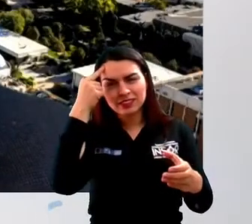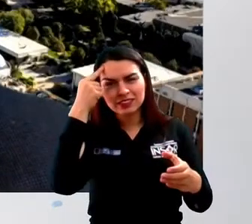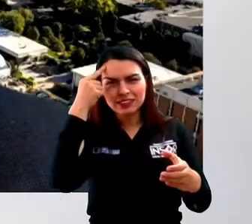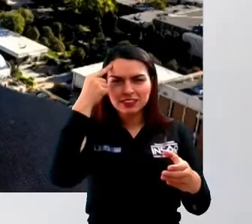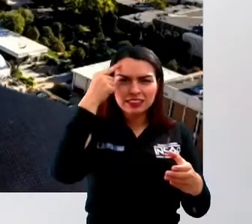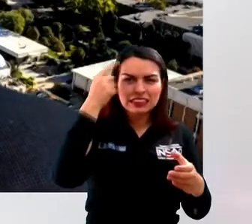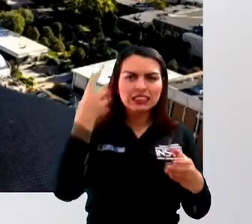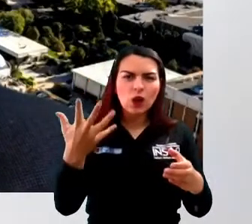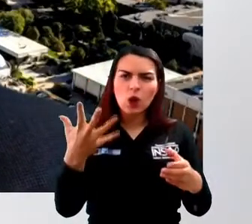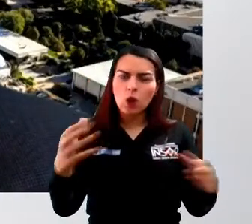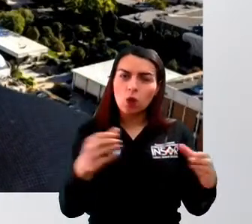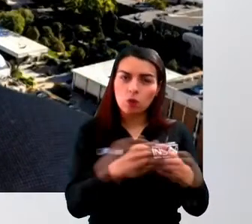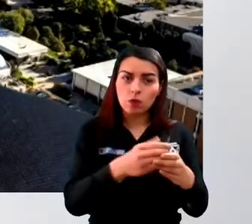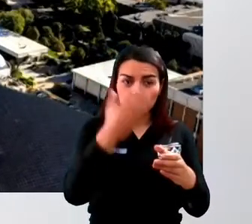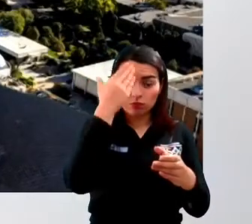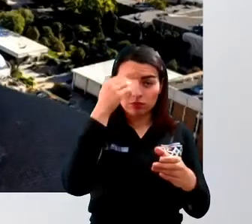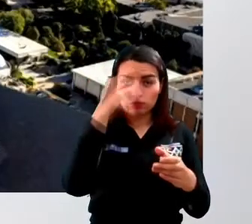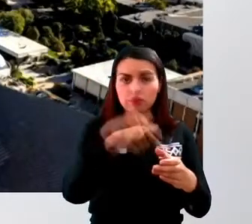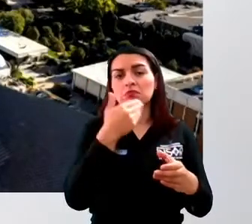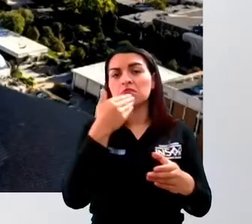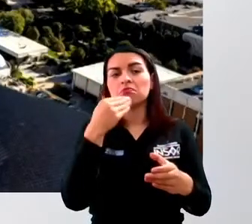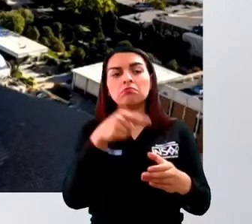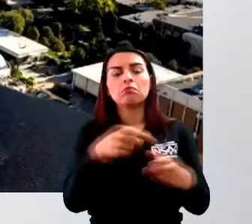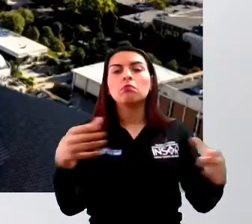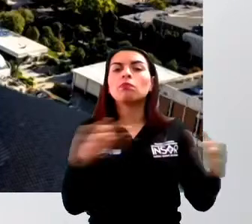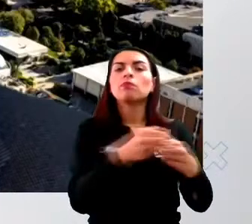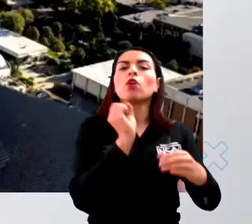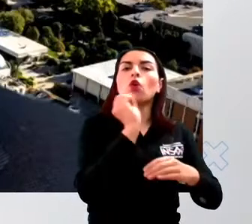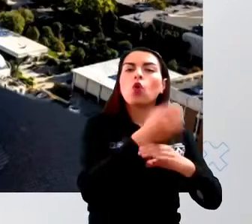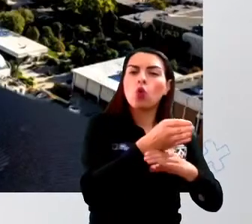pueden estar involucrados en un club o